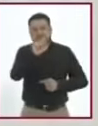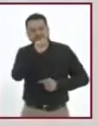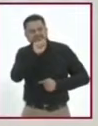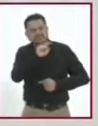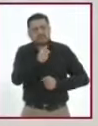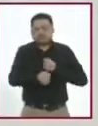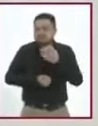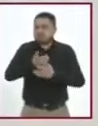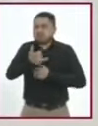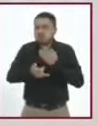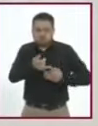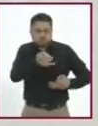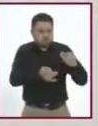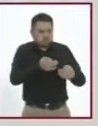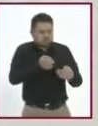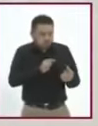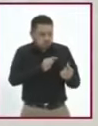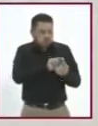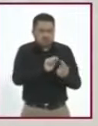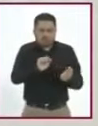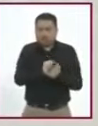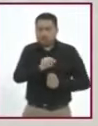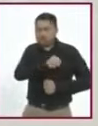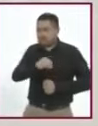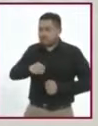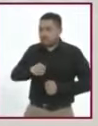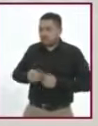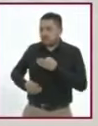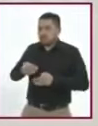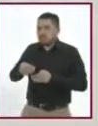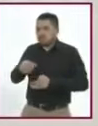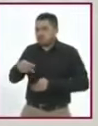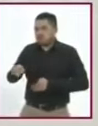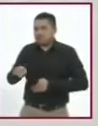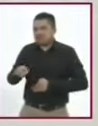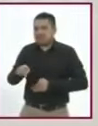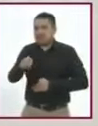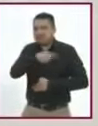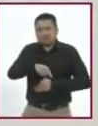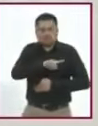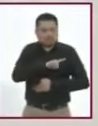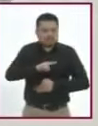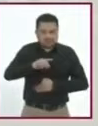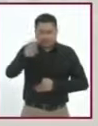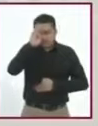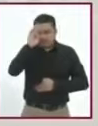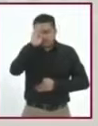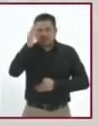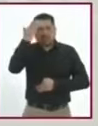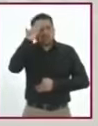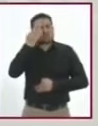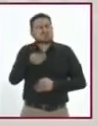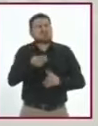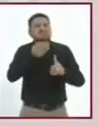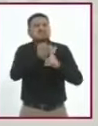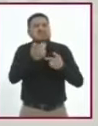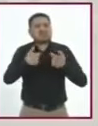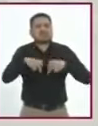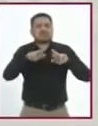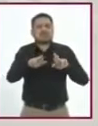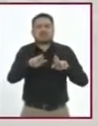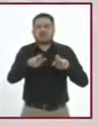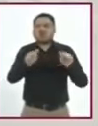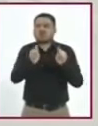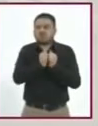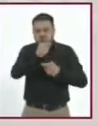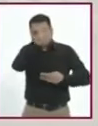hablar al señor juez que a los miembros del jurado. Debemos pensar Un título atractivo que sea representativo